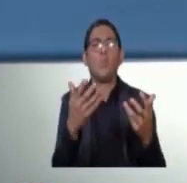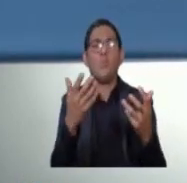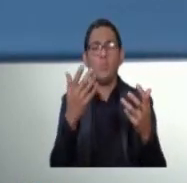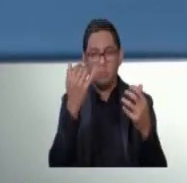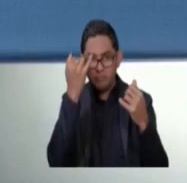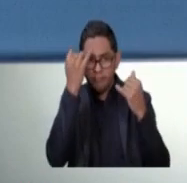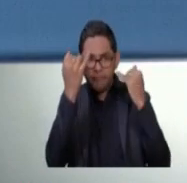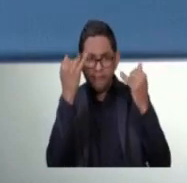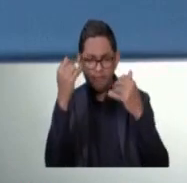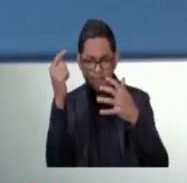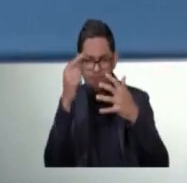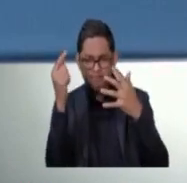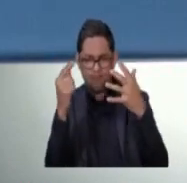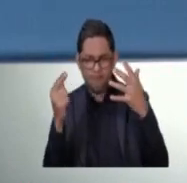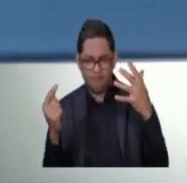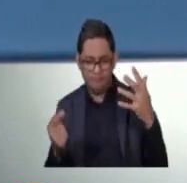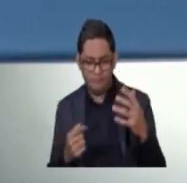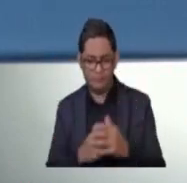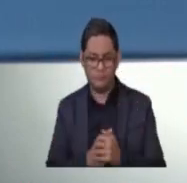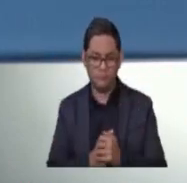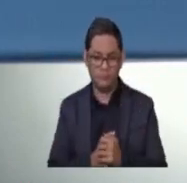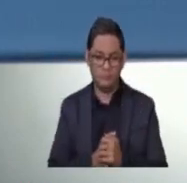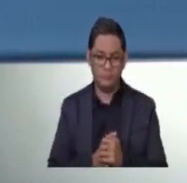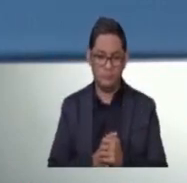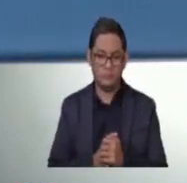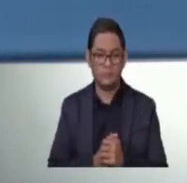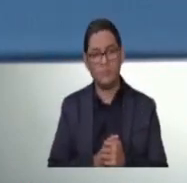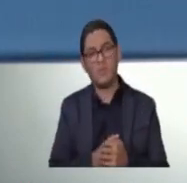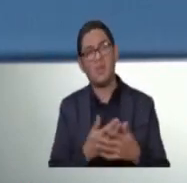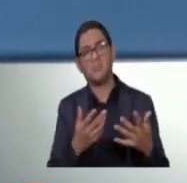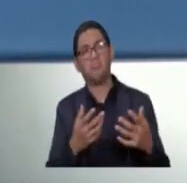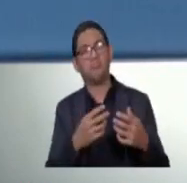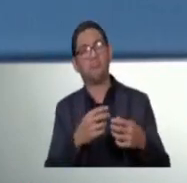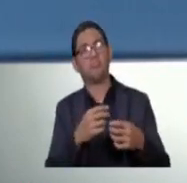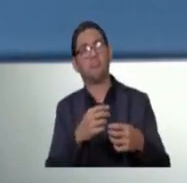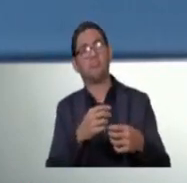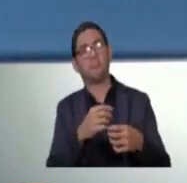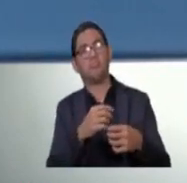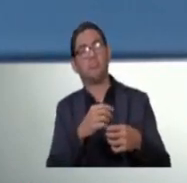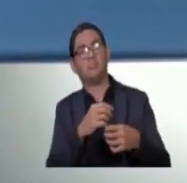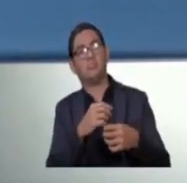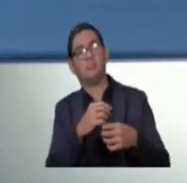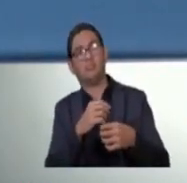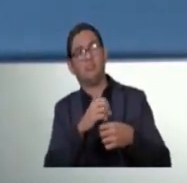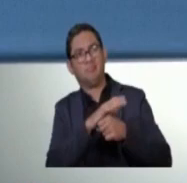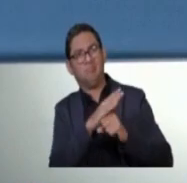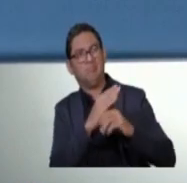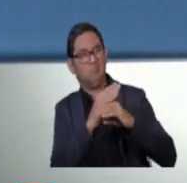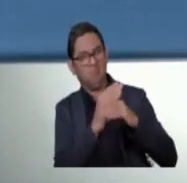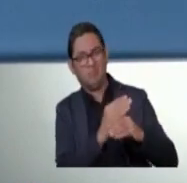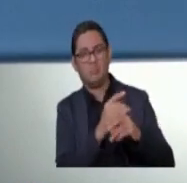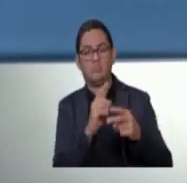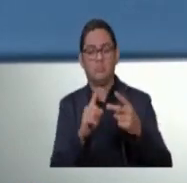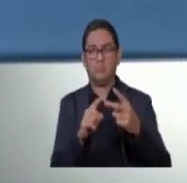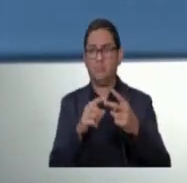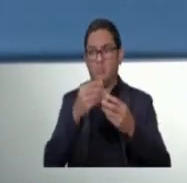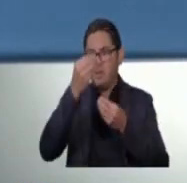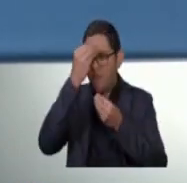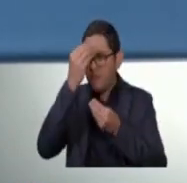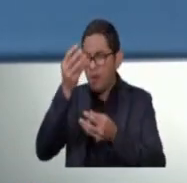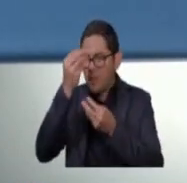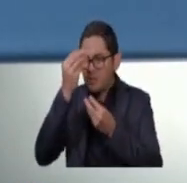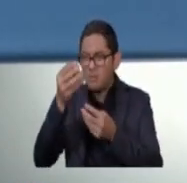dirigidas no sólo a compartir a informar sobre el manejo de la